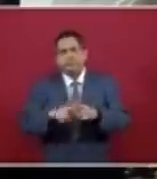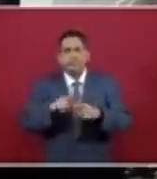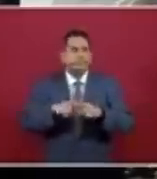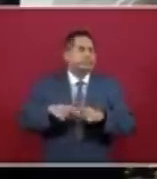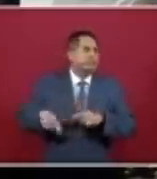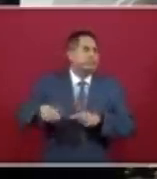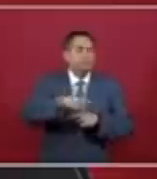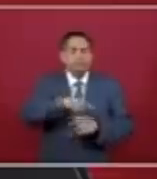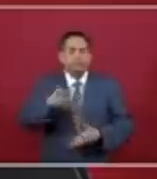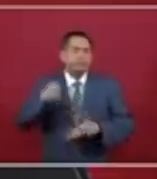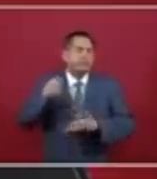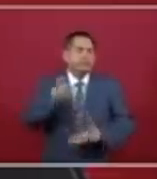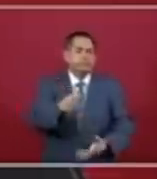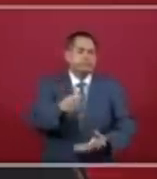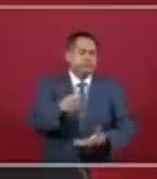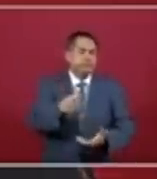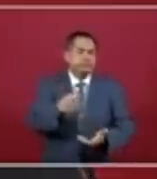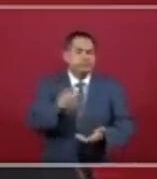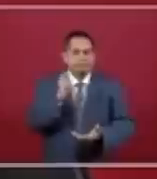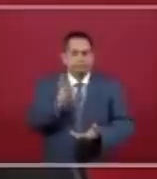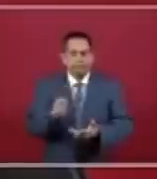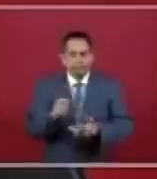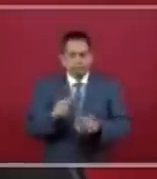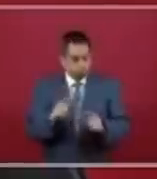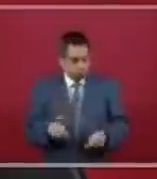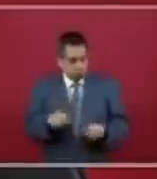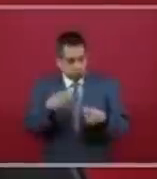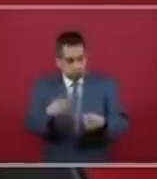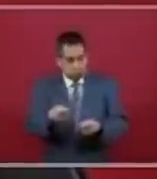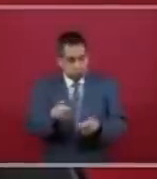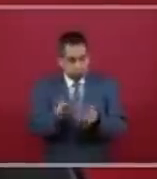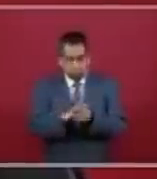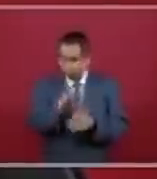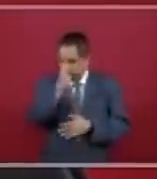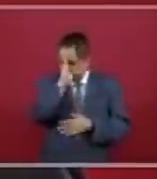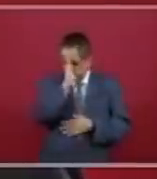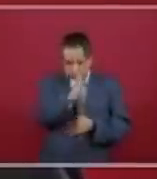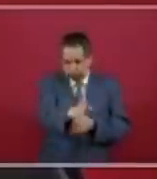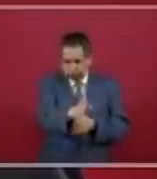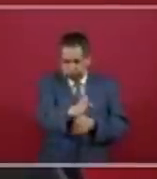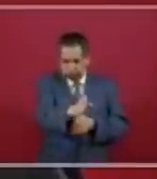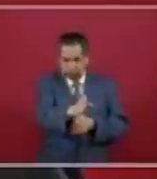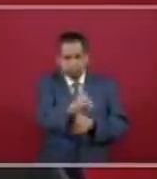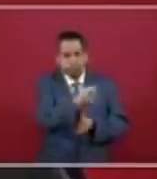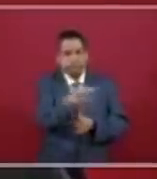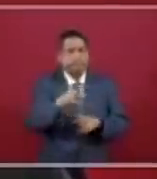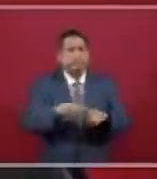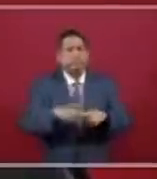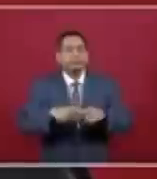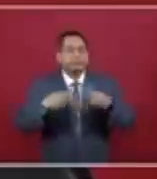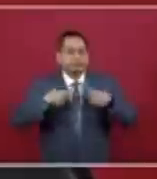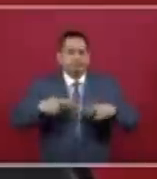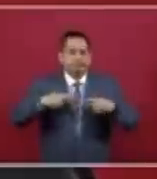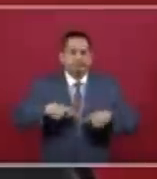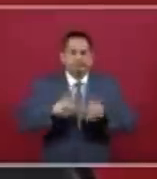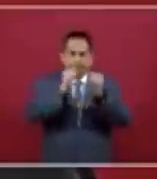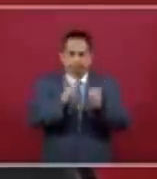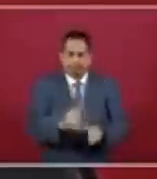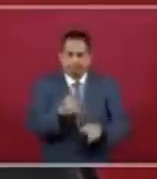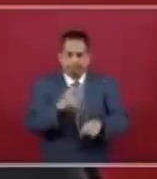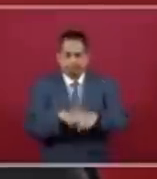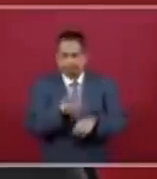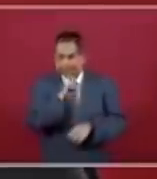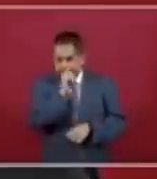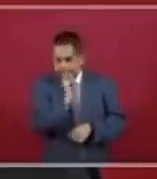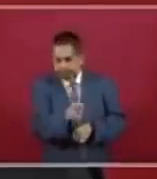del presupuesto, se va a entregar de manera directa a los beneficiarios.